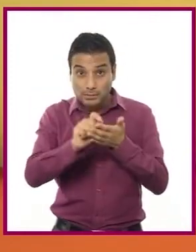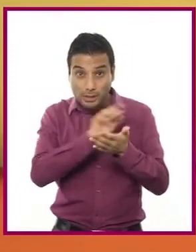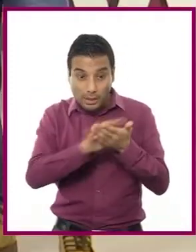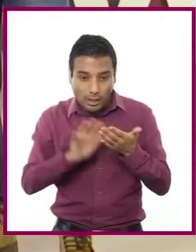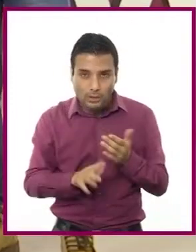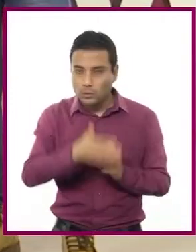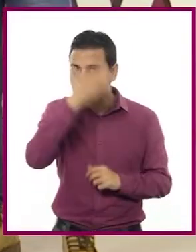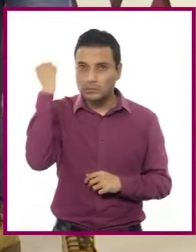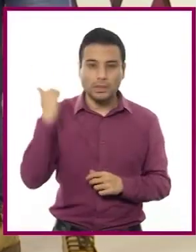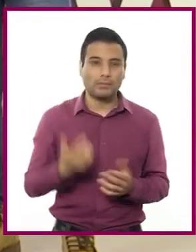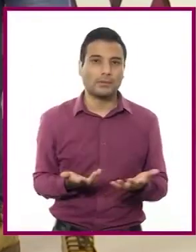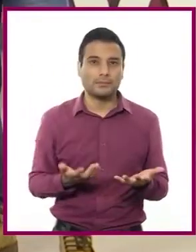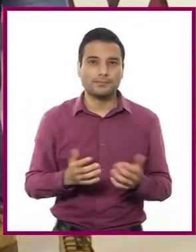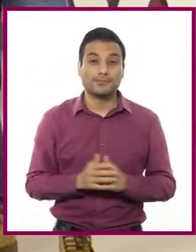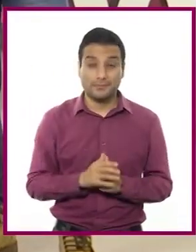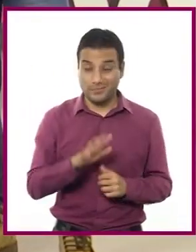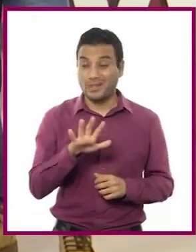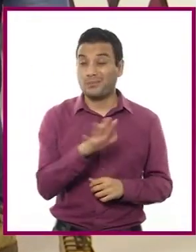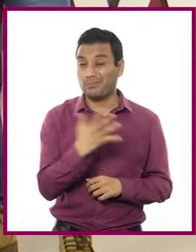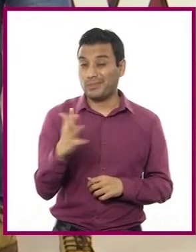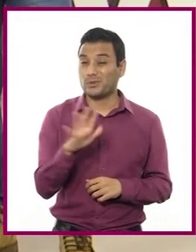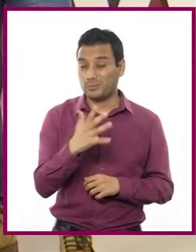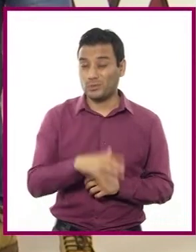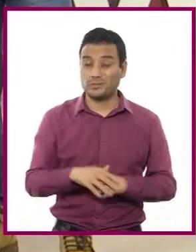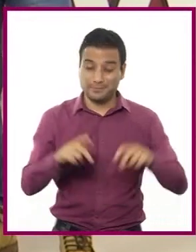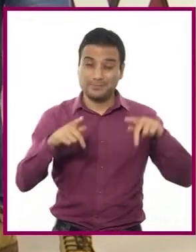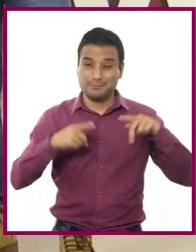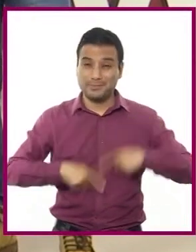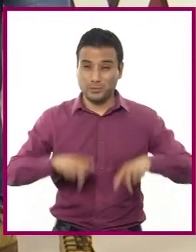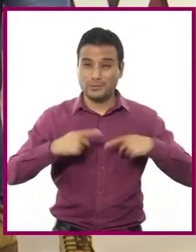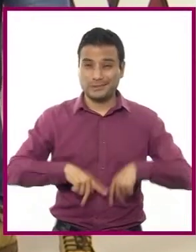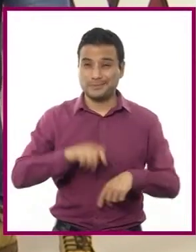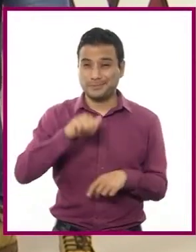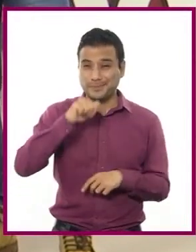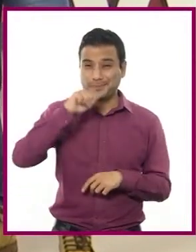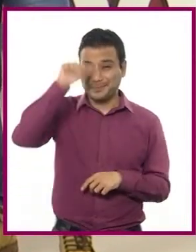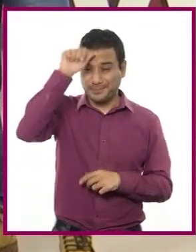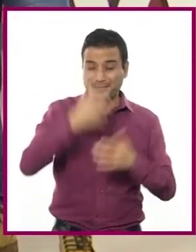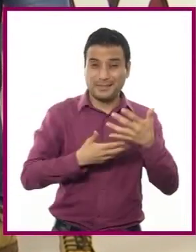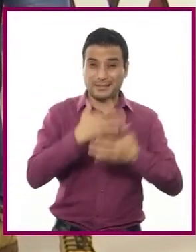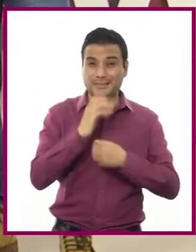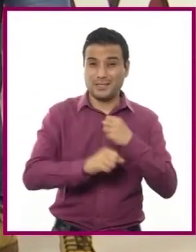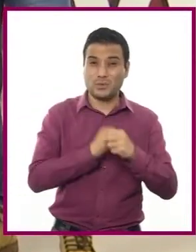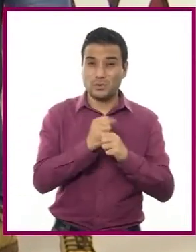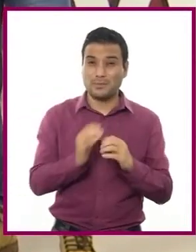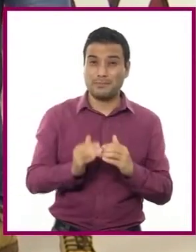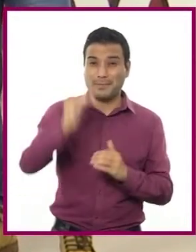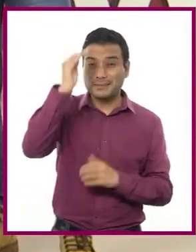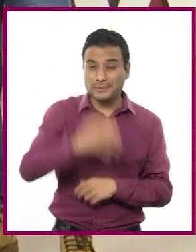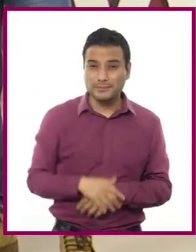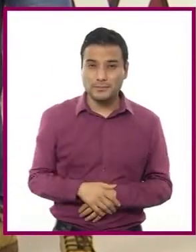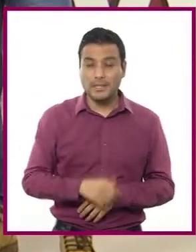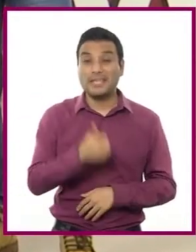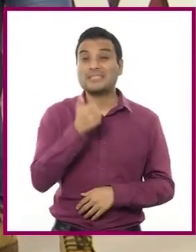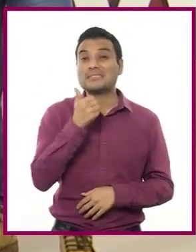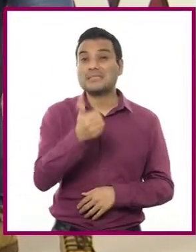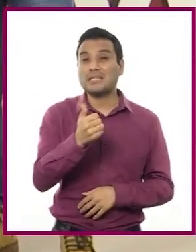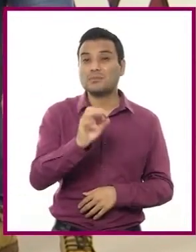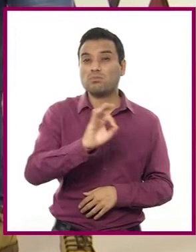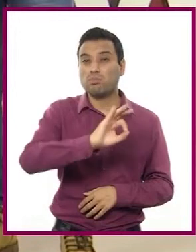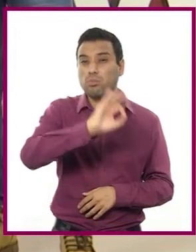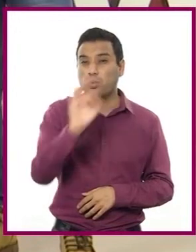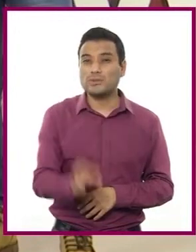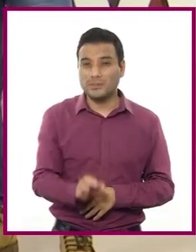escribir. Se calcula que el porcentaje de personas analfabetas mayores de 15 años abarca casi el 6% de